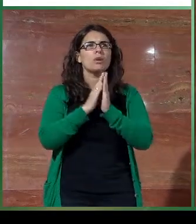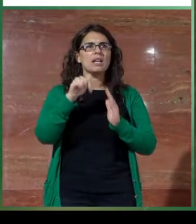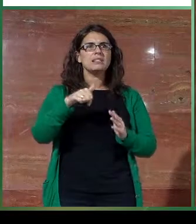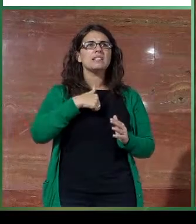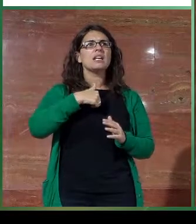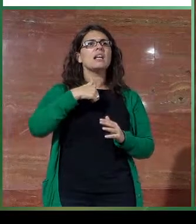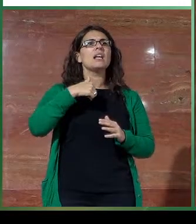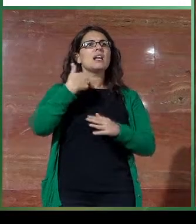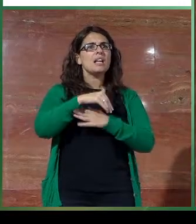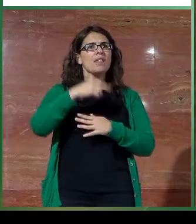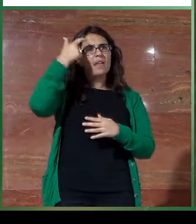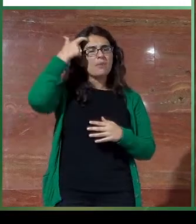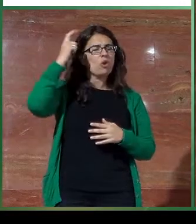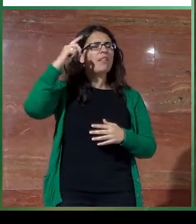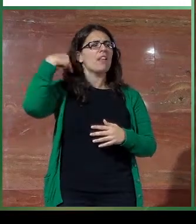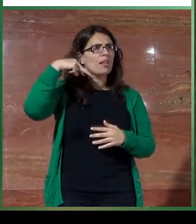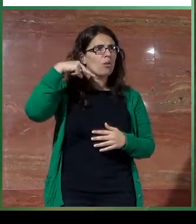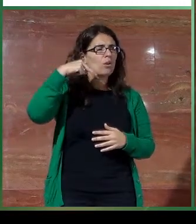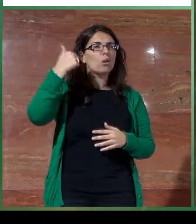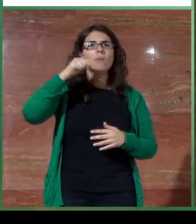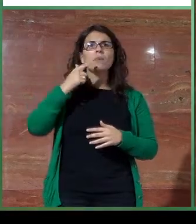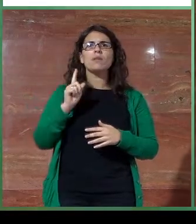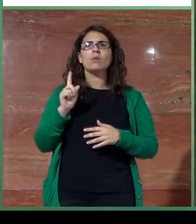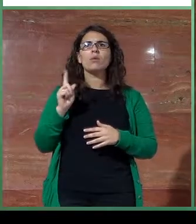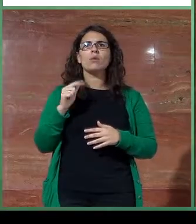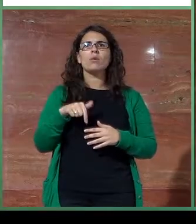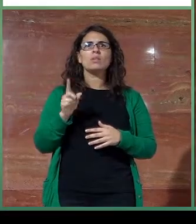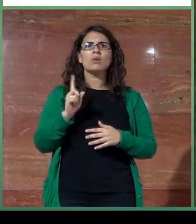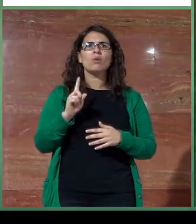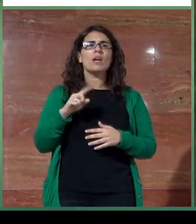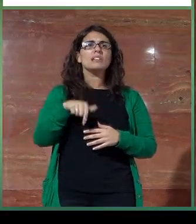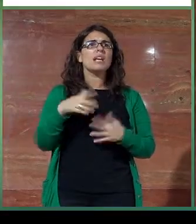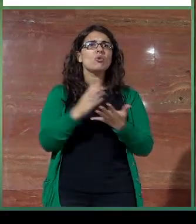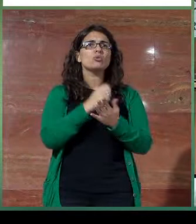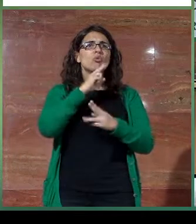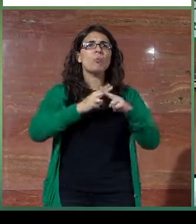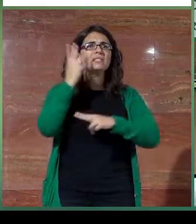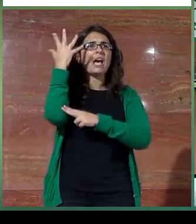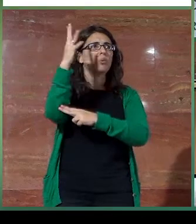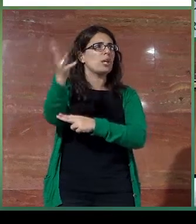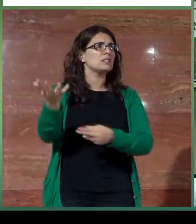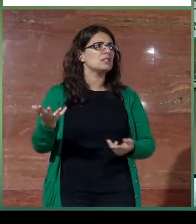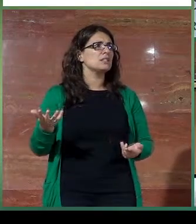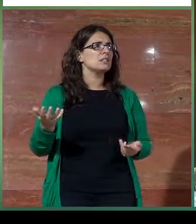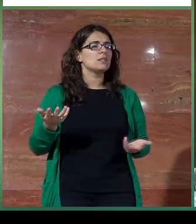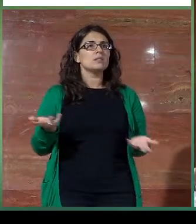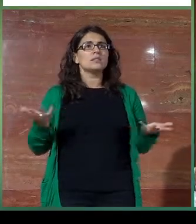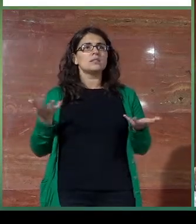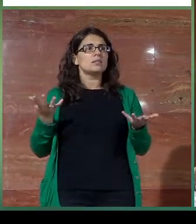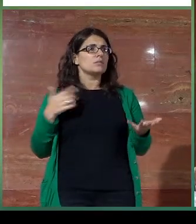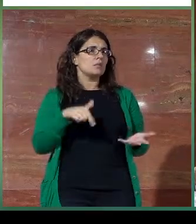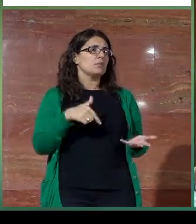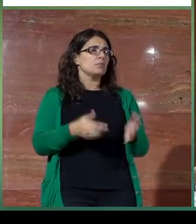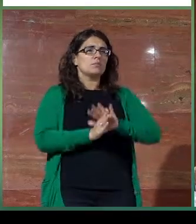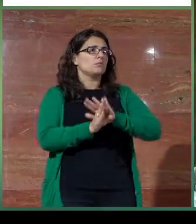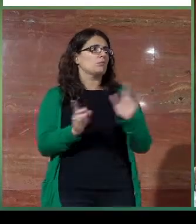del Cerezo? Y un señor me dice: no, esta es la calle del Álamo, es que aquí todos son árboles. Claro, así es imposible, por favor, así no nos podemos